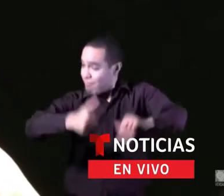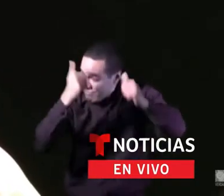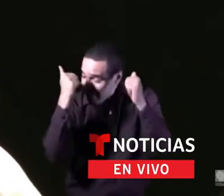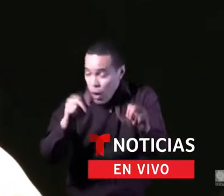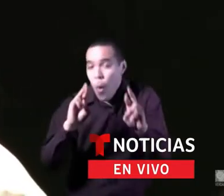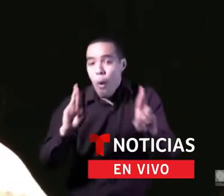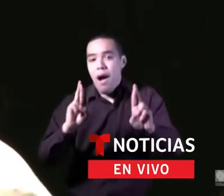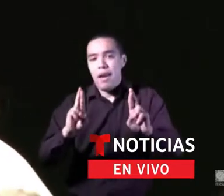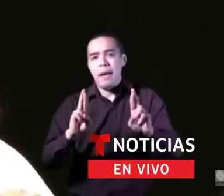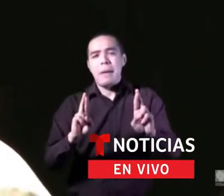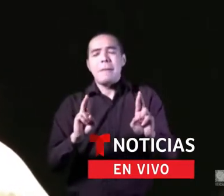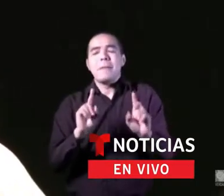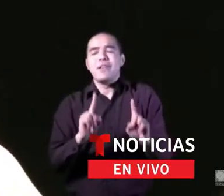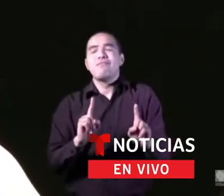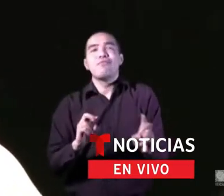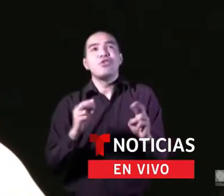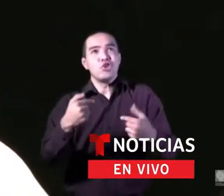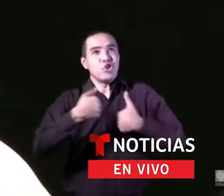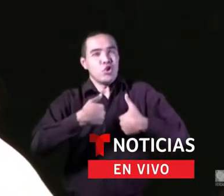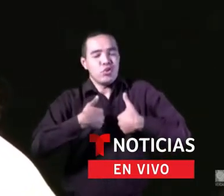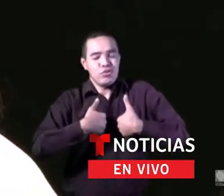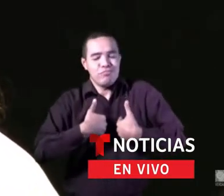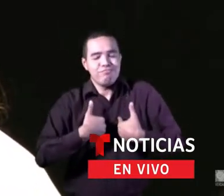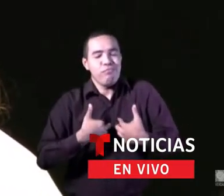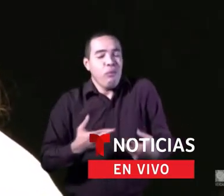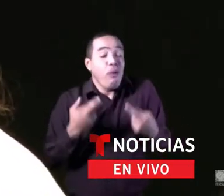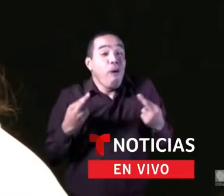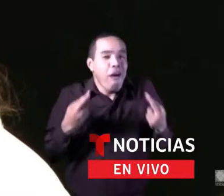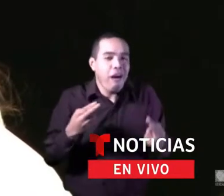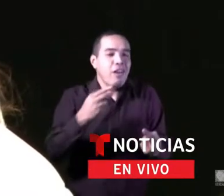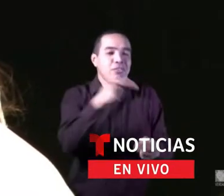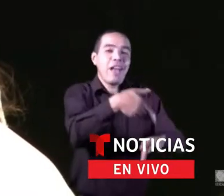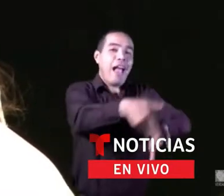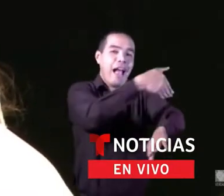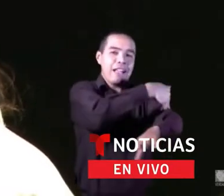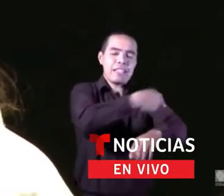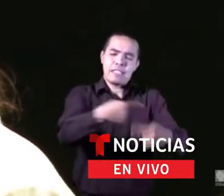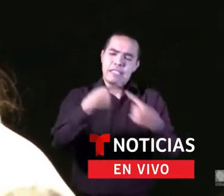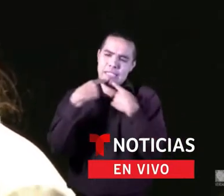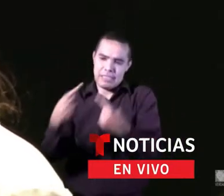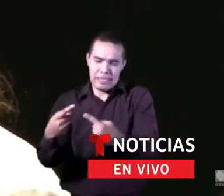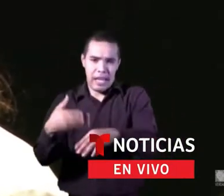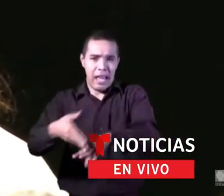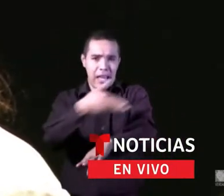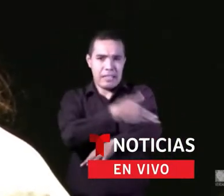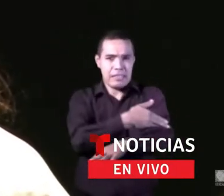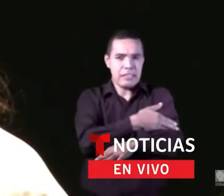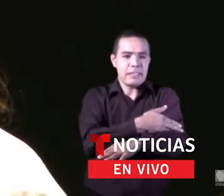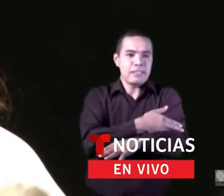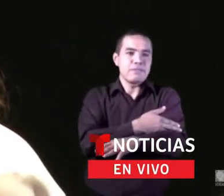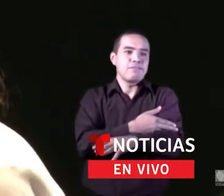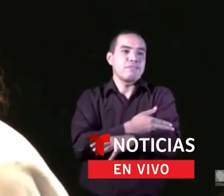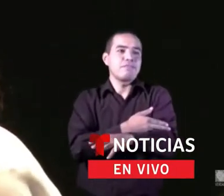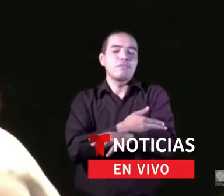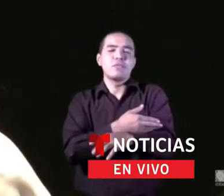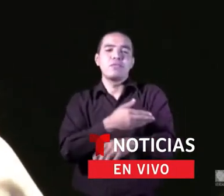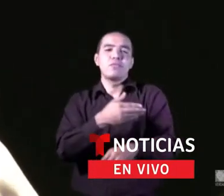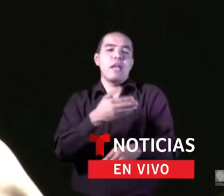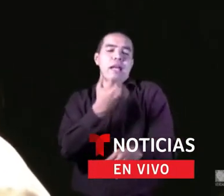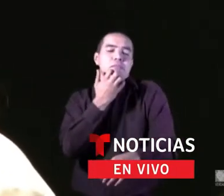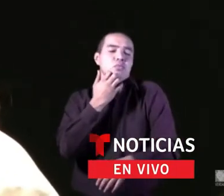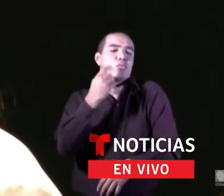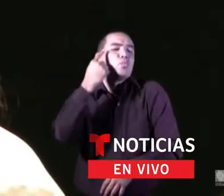hoy lo usted como comandante decirme si usted en algún momento secuestro a